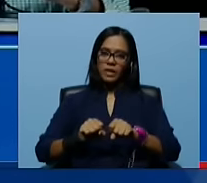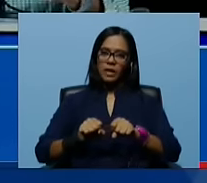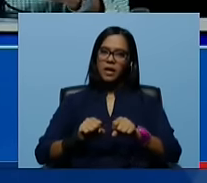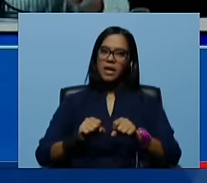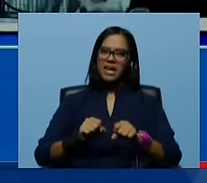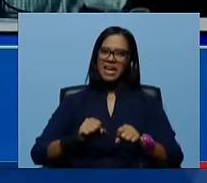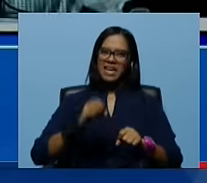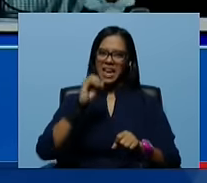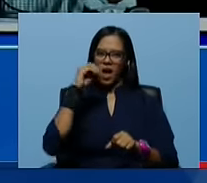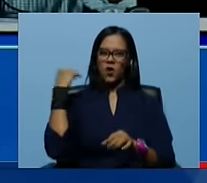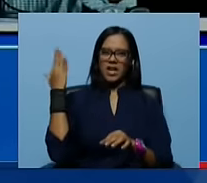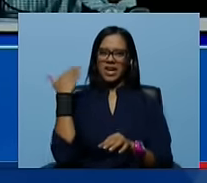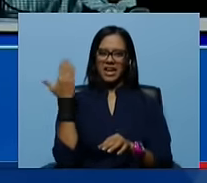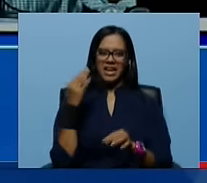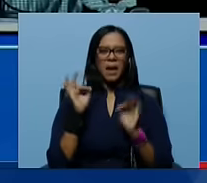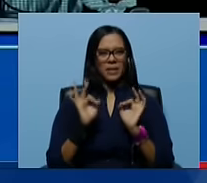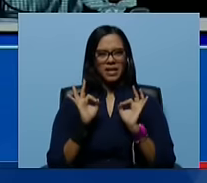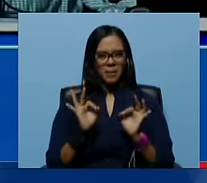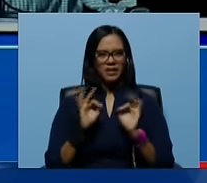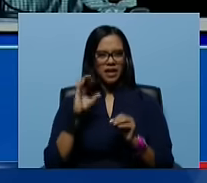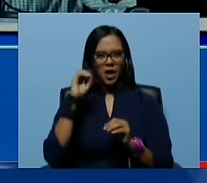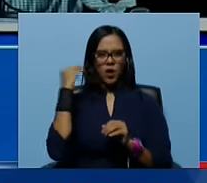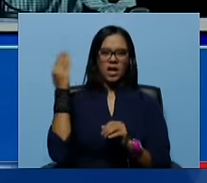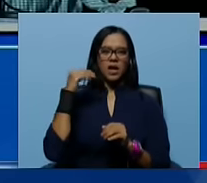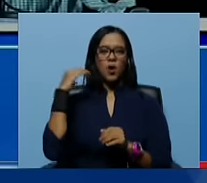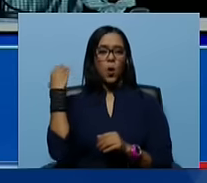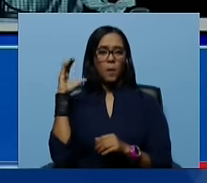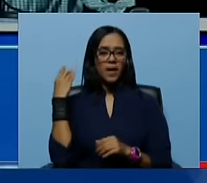y las oligarquías, sobre todo la oligarquía colombiana,